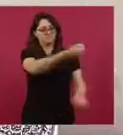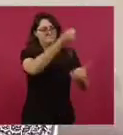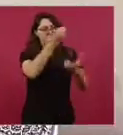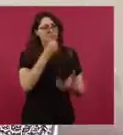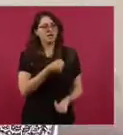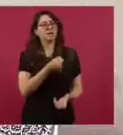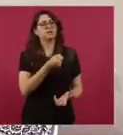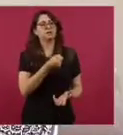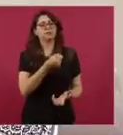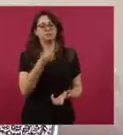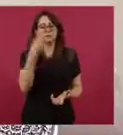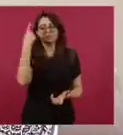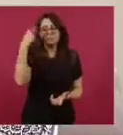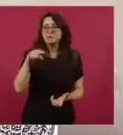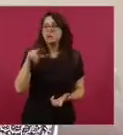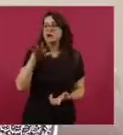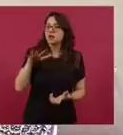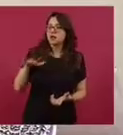de